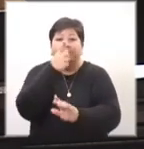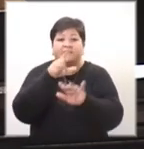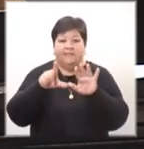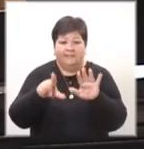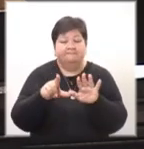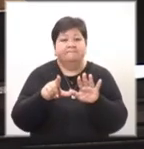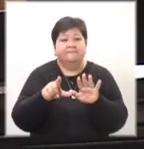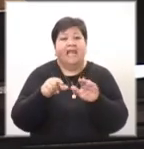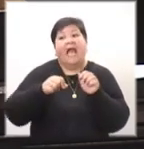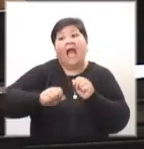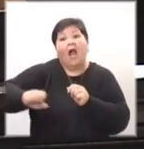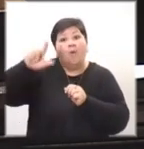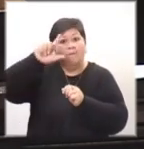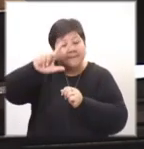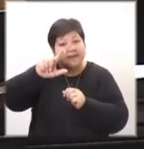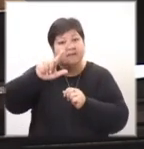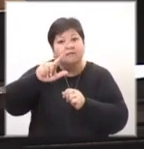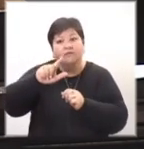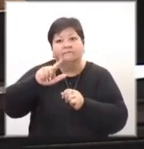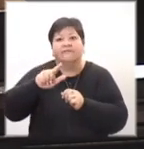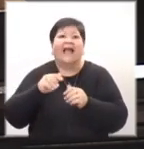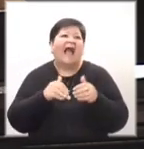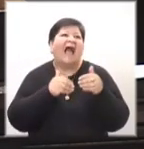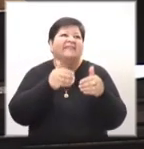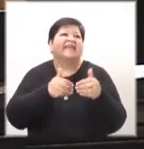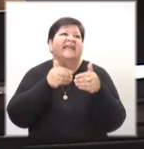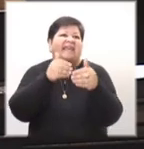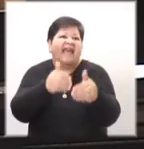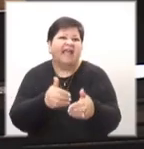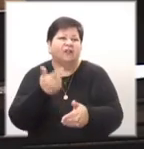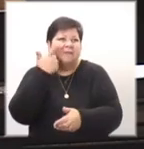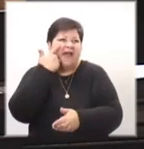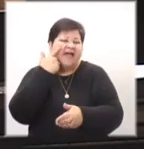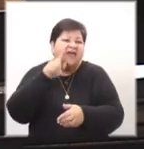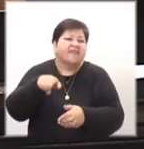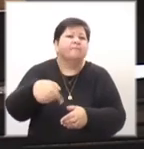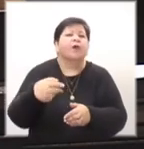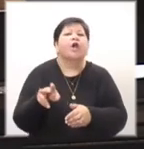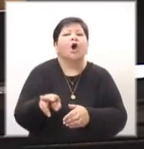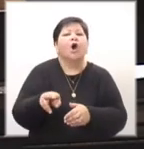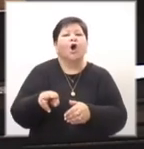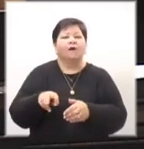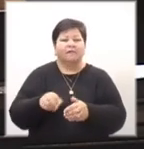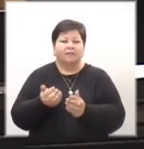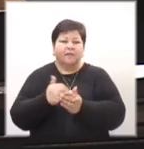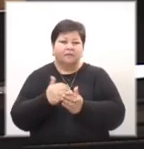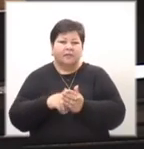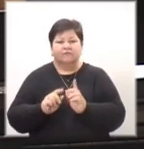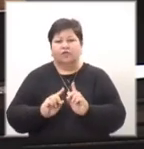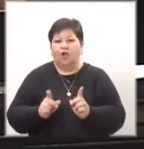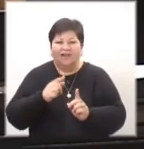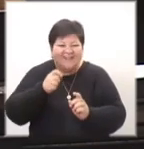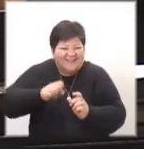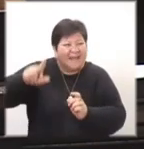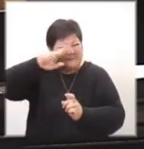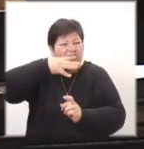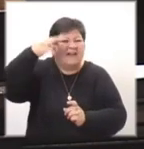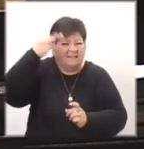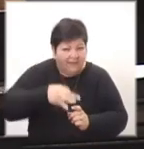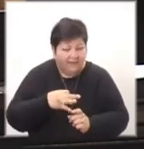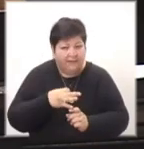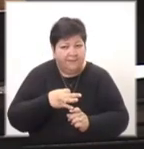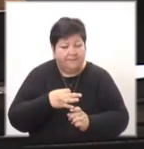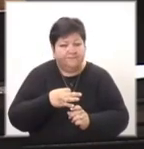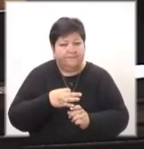Estos aumentos no fueron adelantos a cuenta como hace el gobierno en la actualidad, sino que fueron incrementos reales. De no haber operado